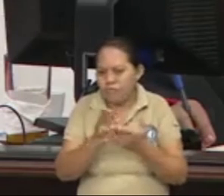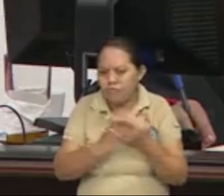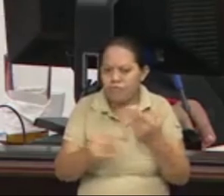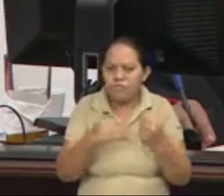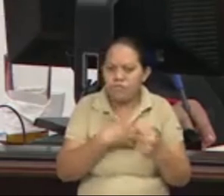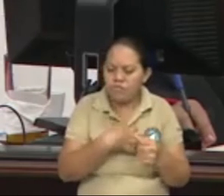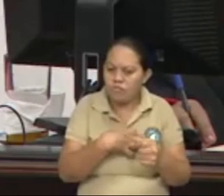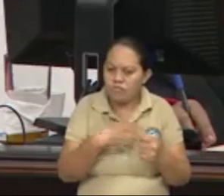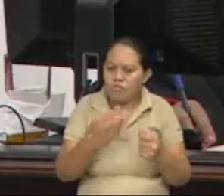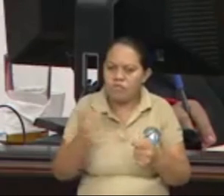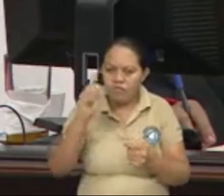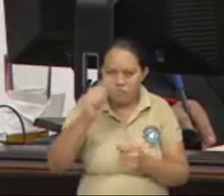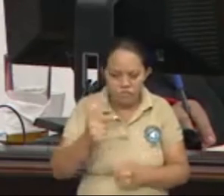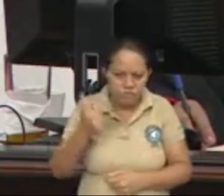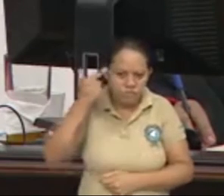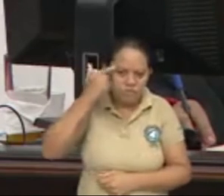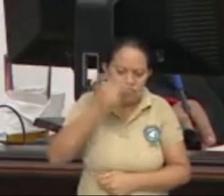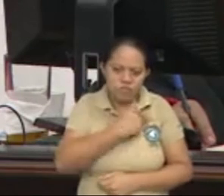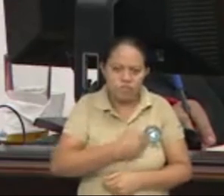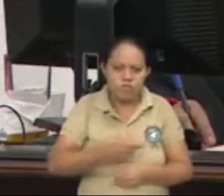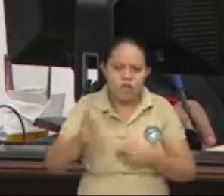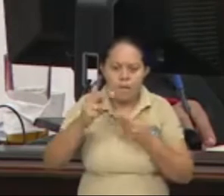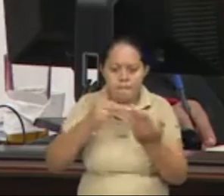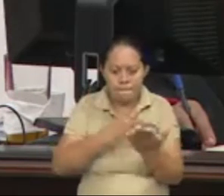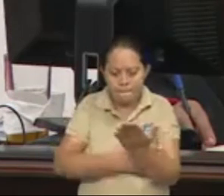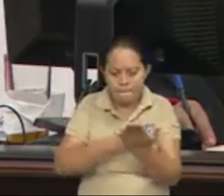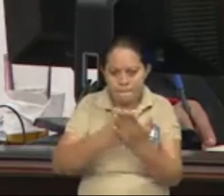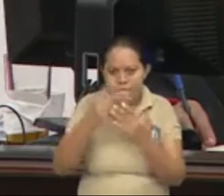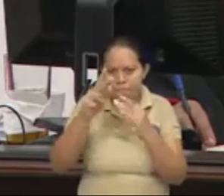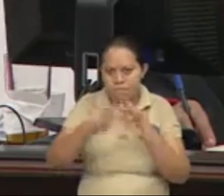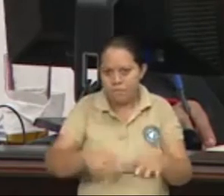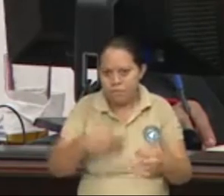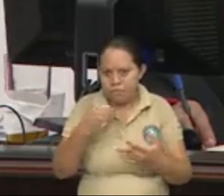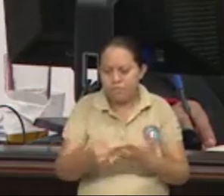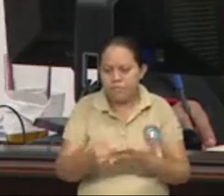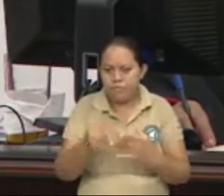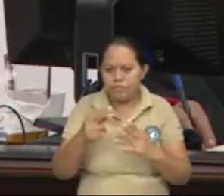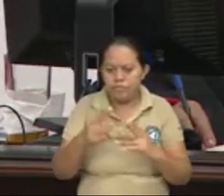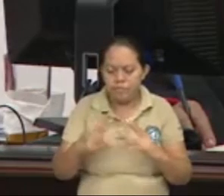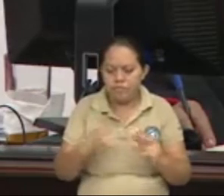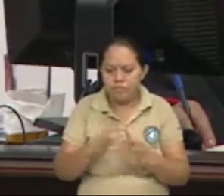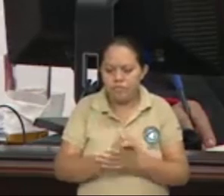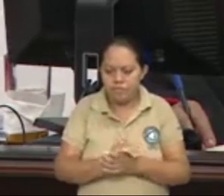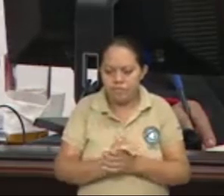indirectamente las obligaciones del gobierno o el presupuesto general de la República,